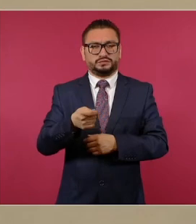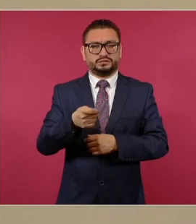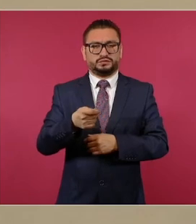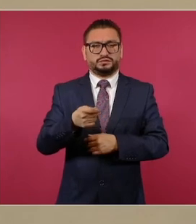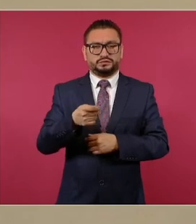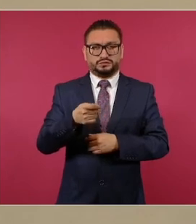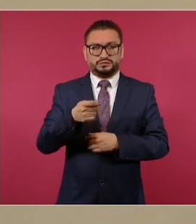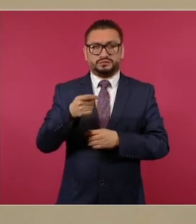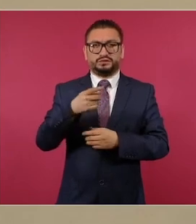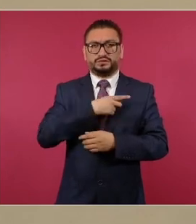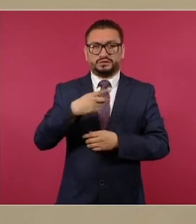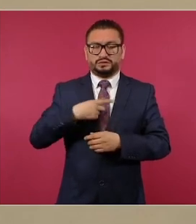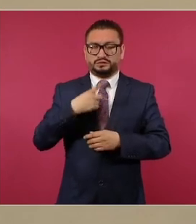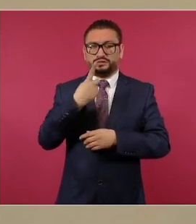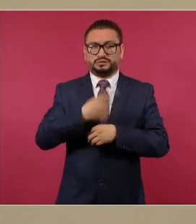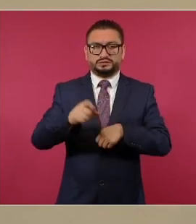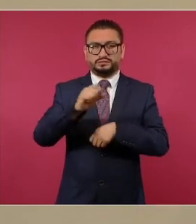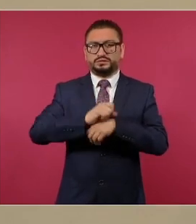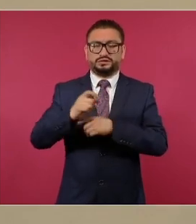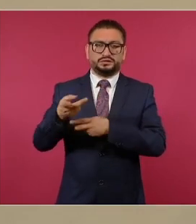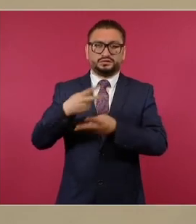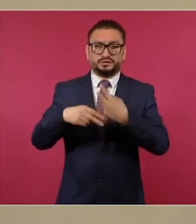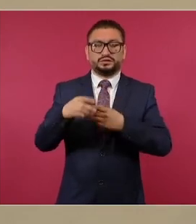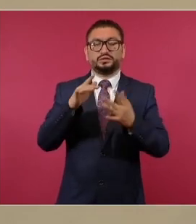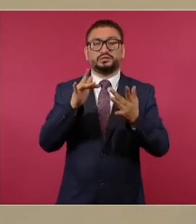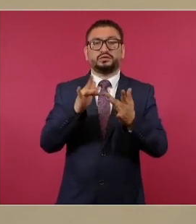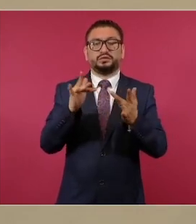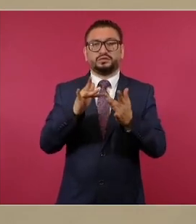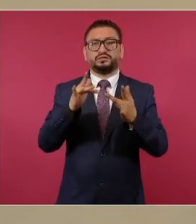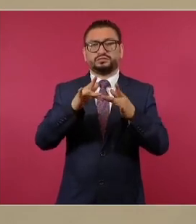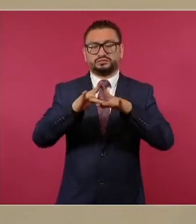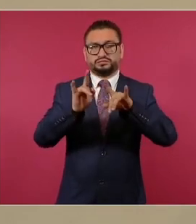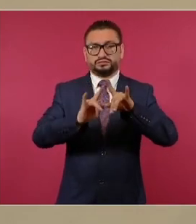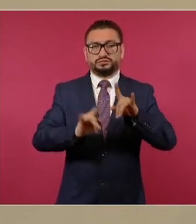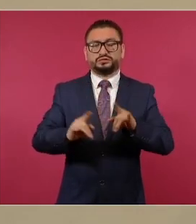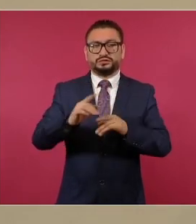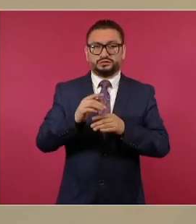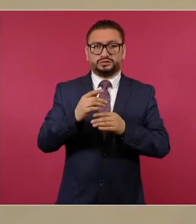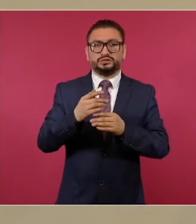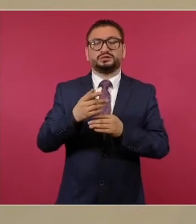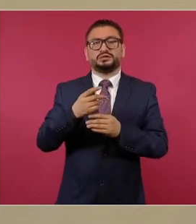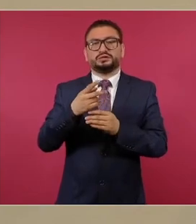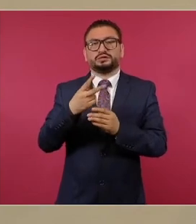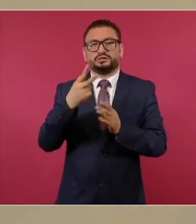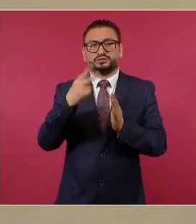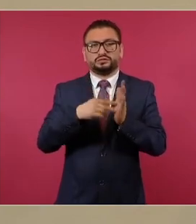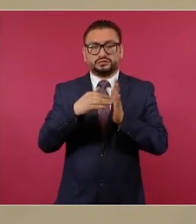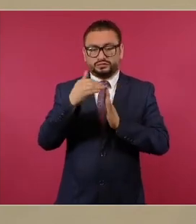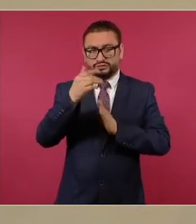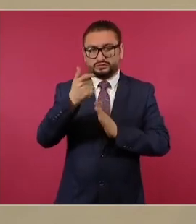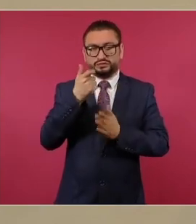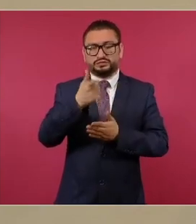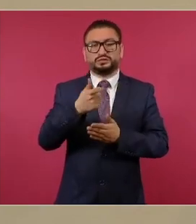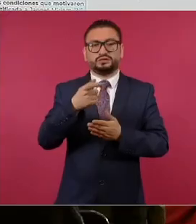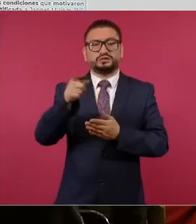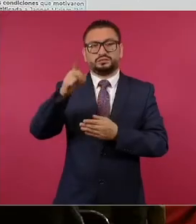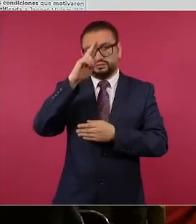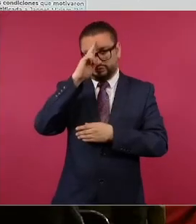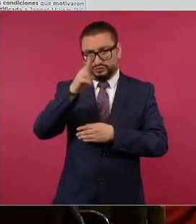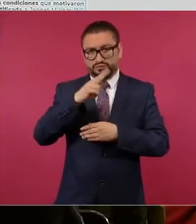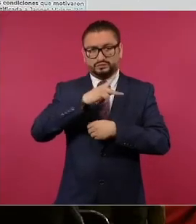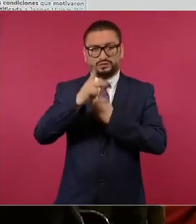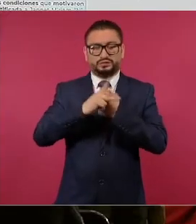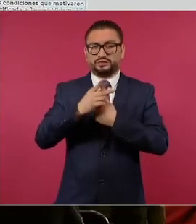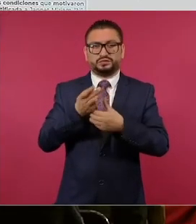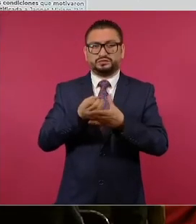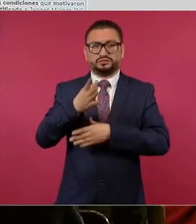la presentación semanal de manera virtual, garantía económica por 2 millones de pesos y la prohibición de salir del